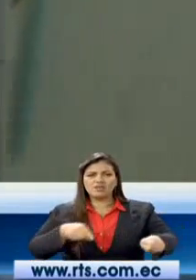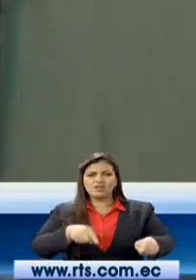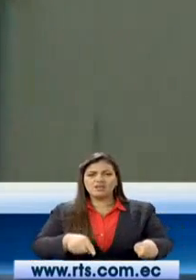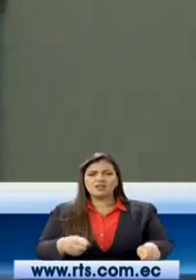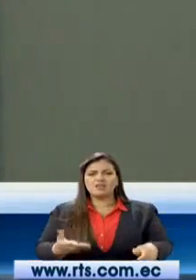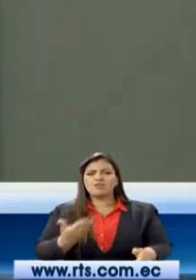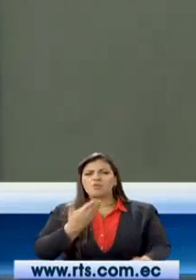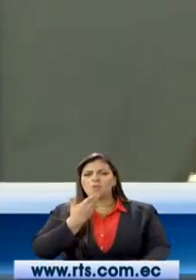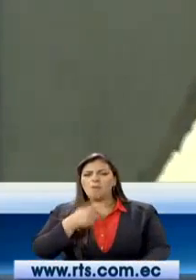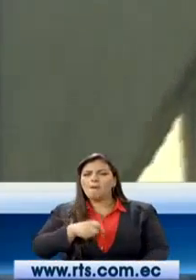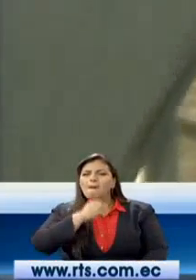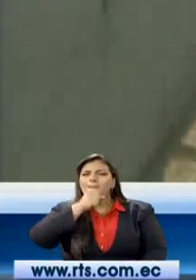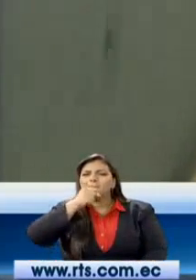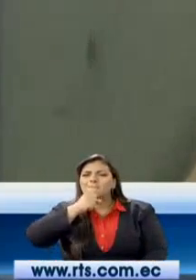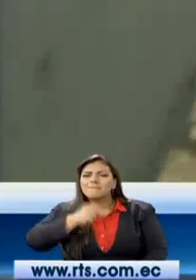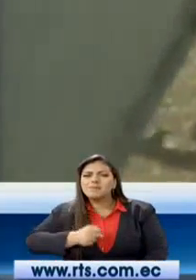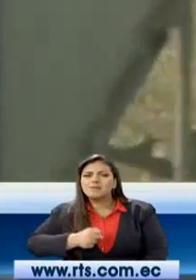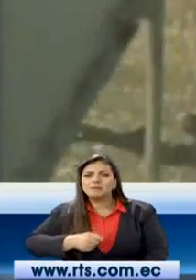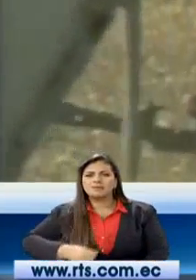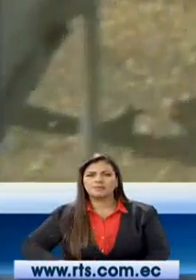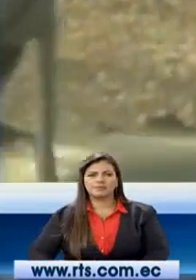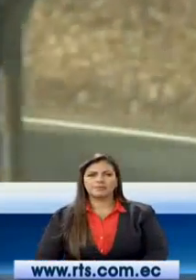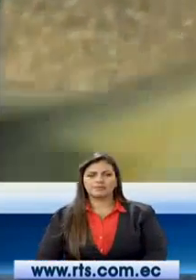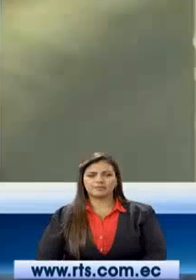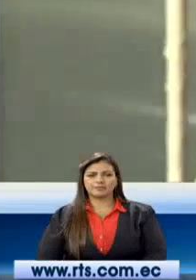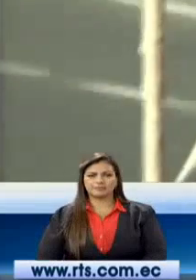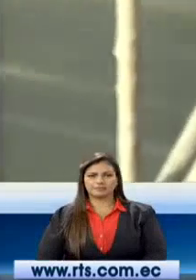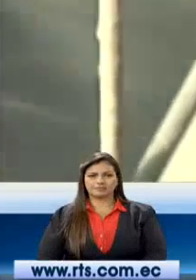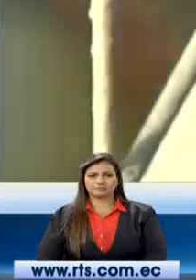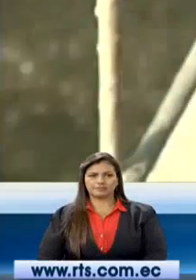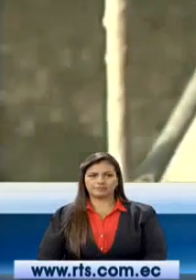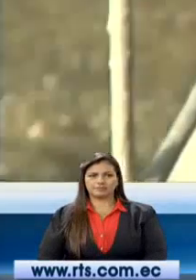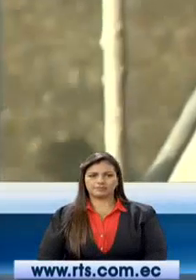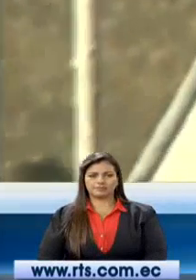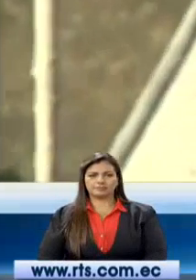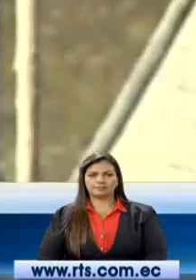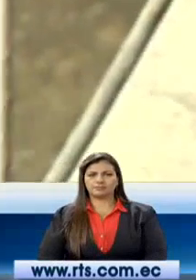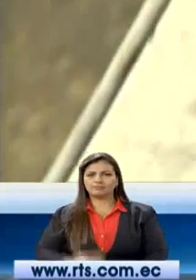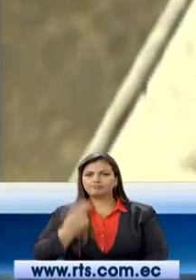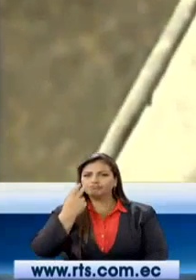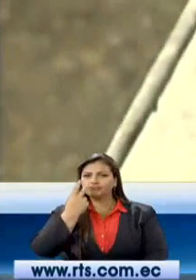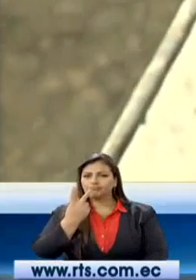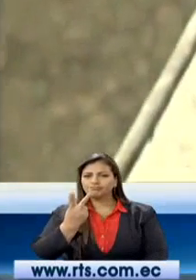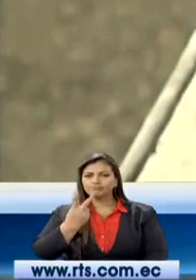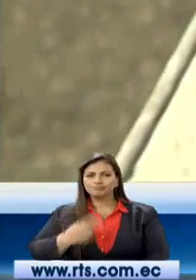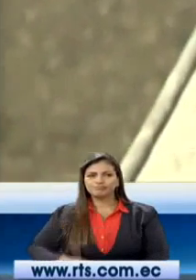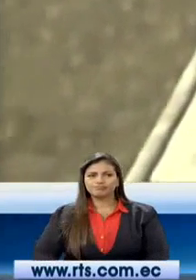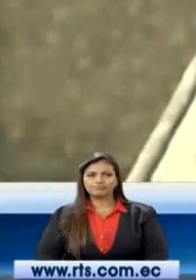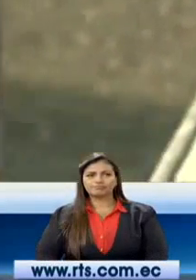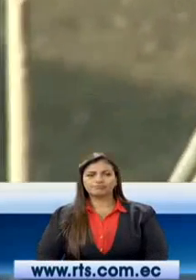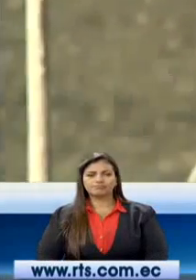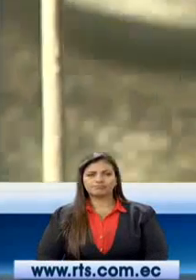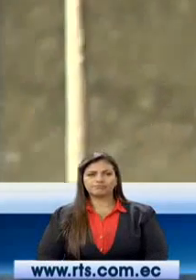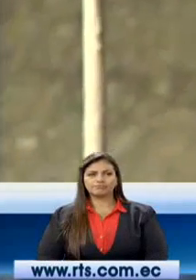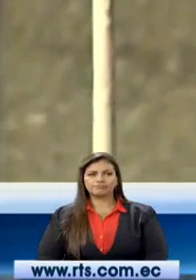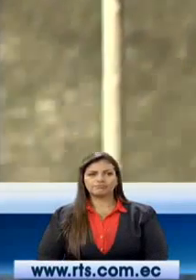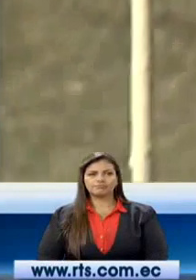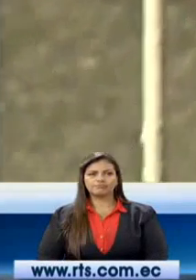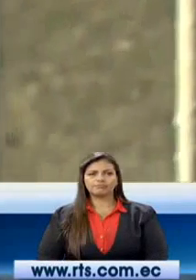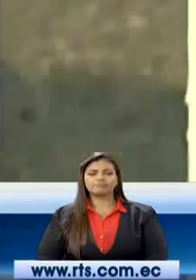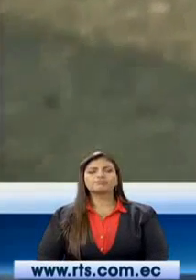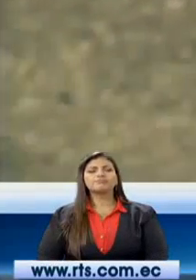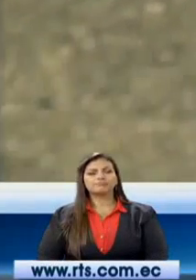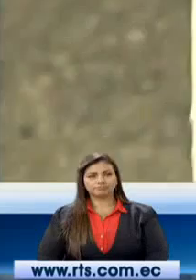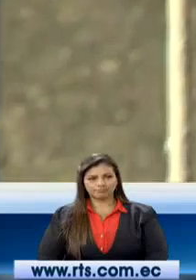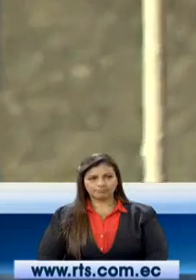refiero a los laterales, lo que estábamos justamente mostrando. Acá también se puede observar, Fernando, es decir, que justamente